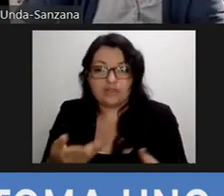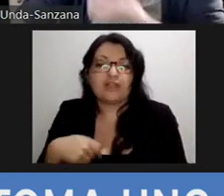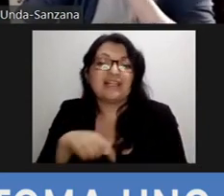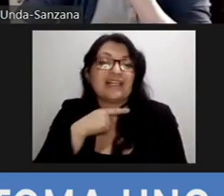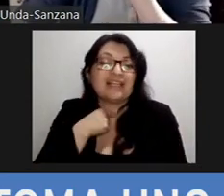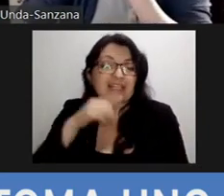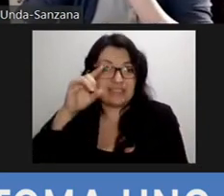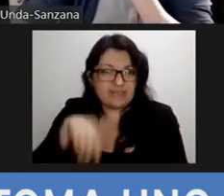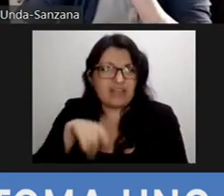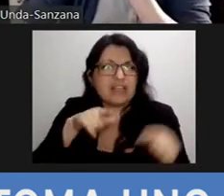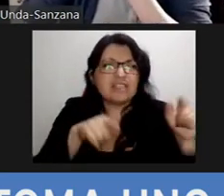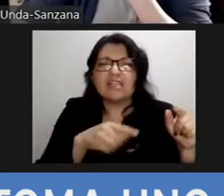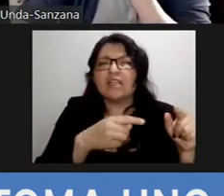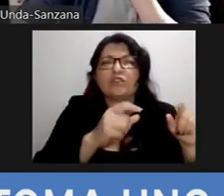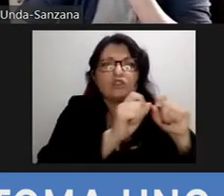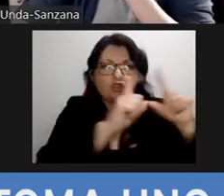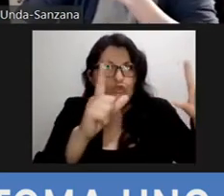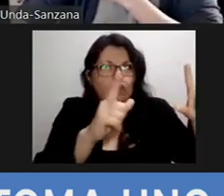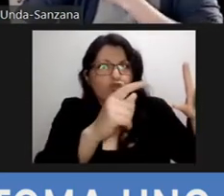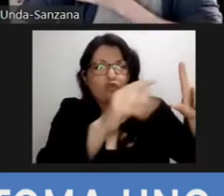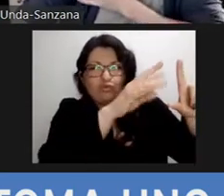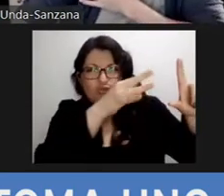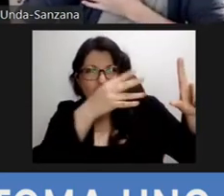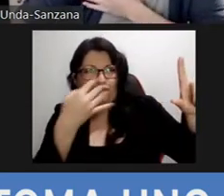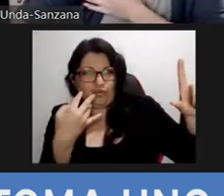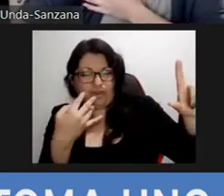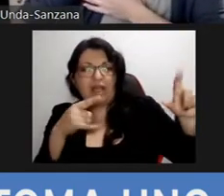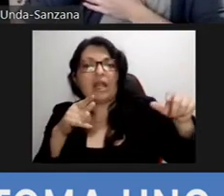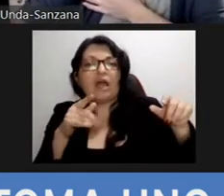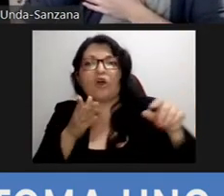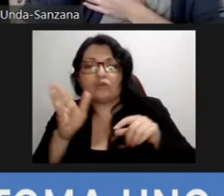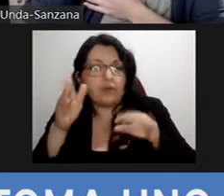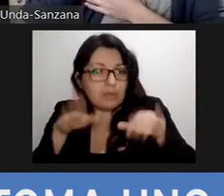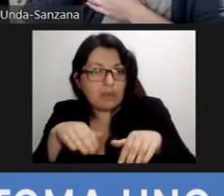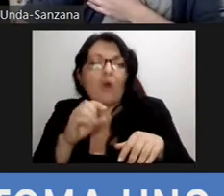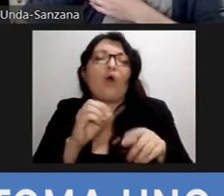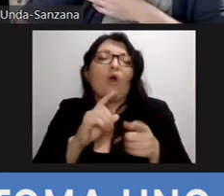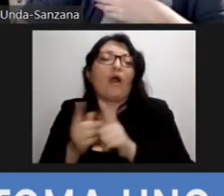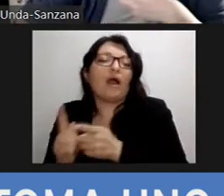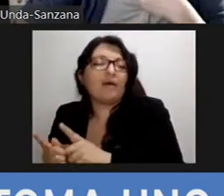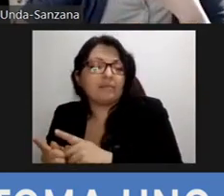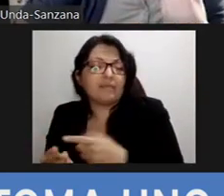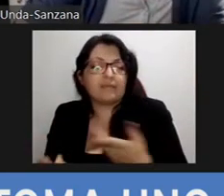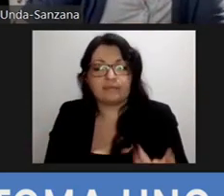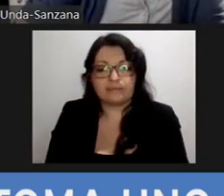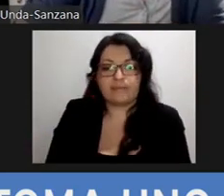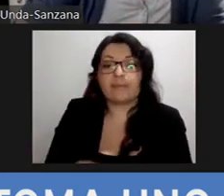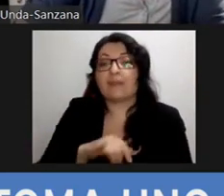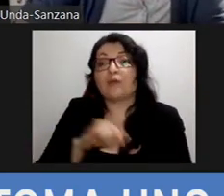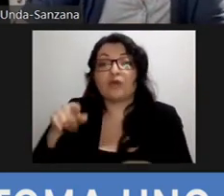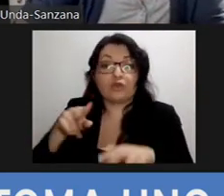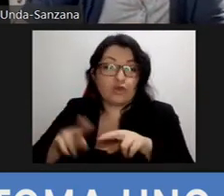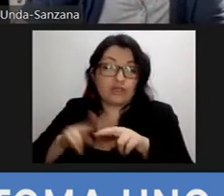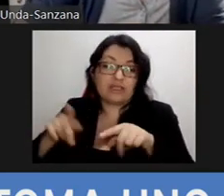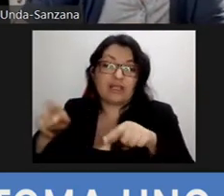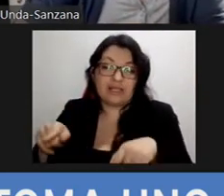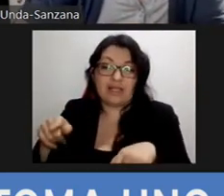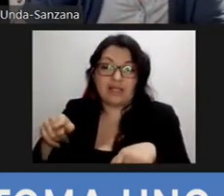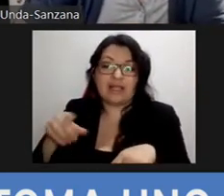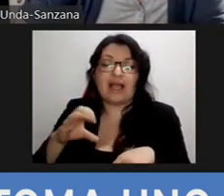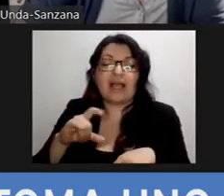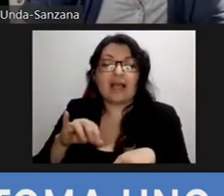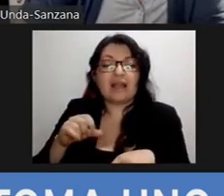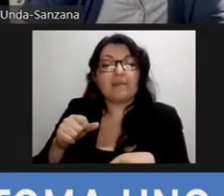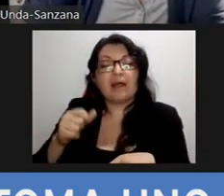era constante o no, si tenía variaciones en el tiempo. Establecen entonces un observatorio solar en Calama en el